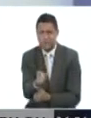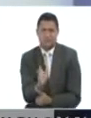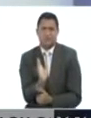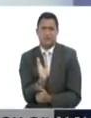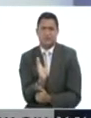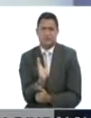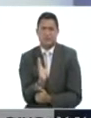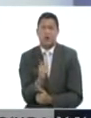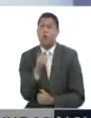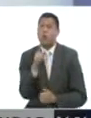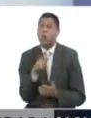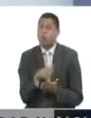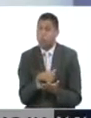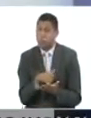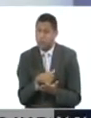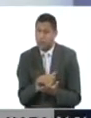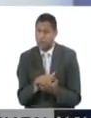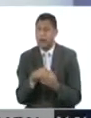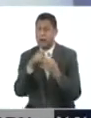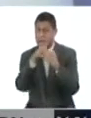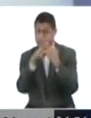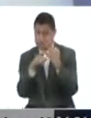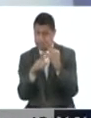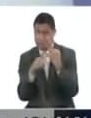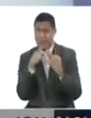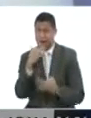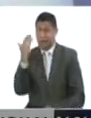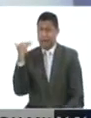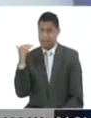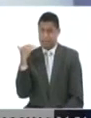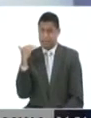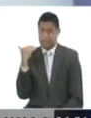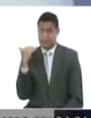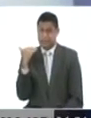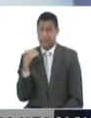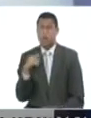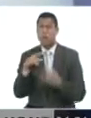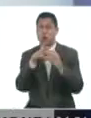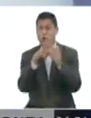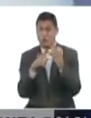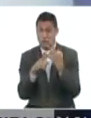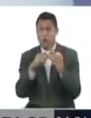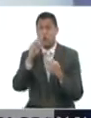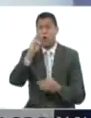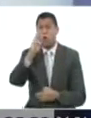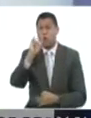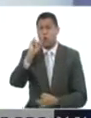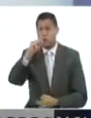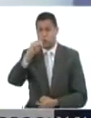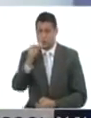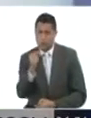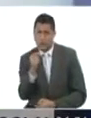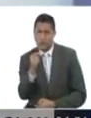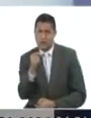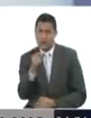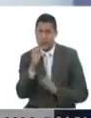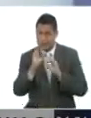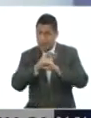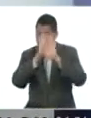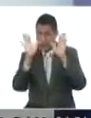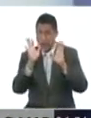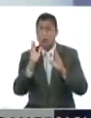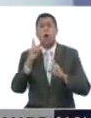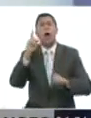Entonces, una de las debilidades en esa triada que estábamos conversando, que es lo que se conoce como triada de Wynn, que es lo que yo quisiera, digamos, dejar claro, ¿no?